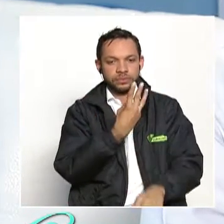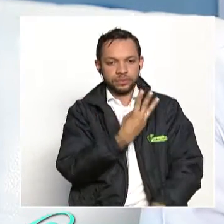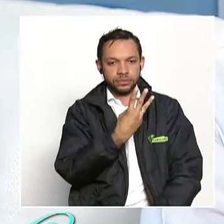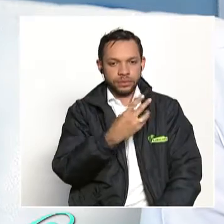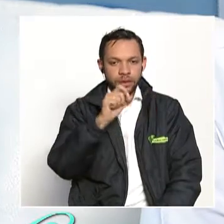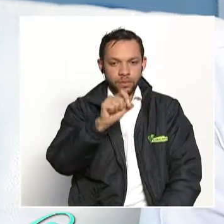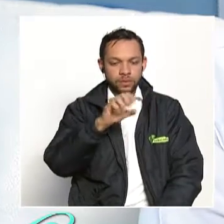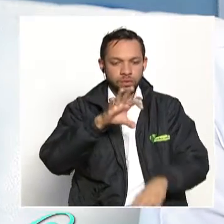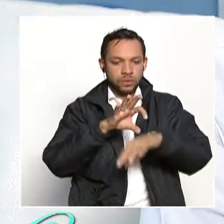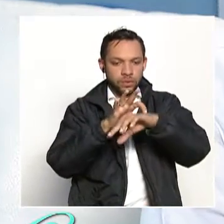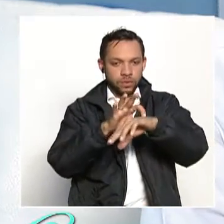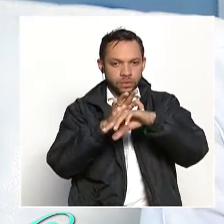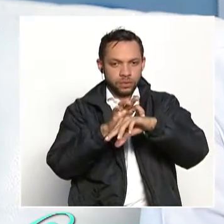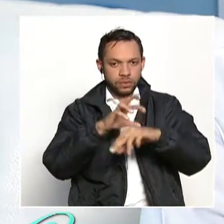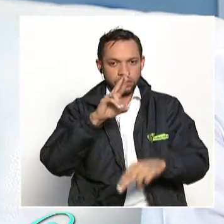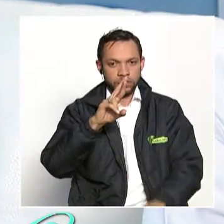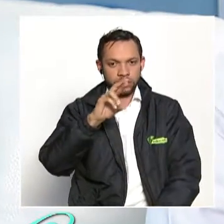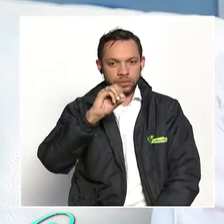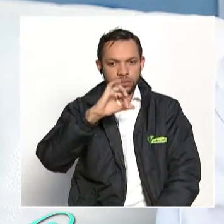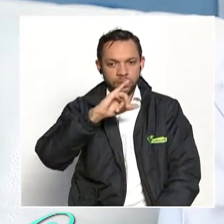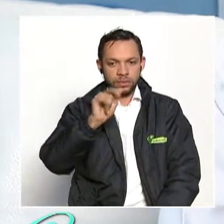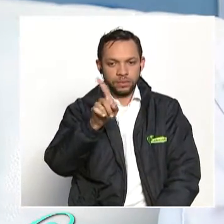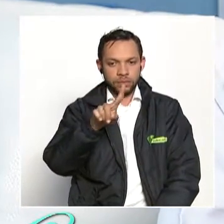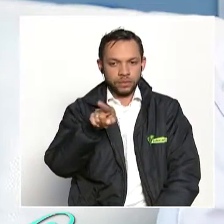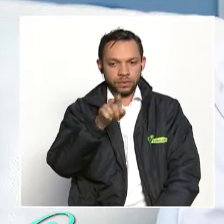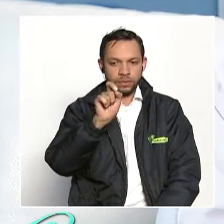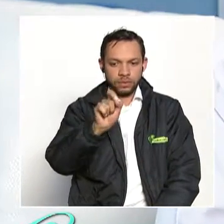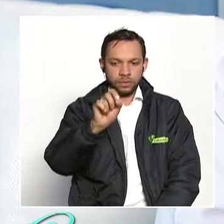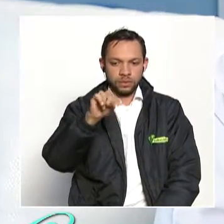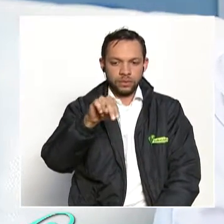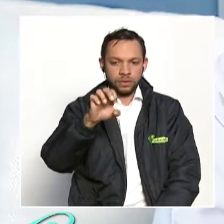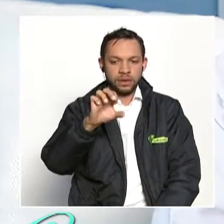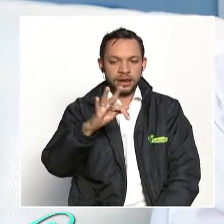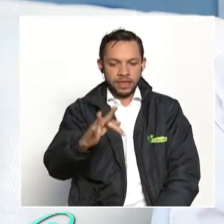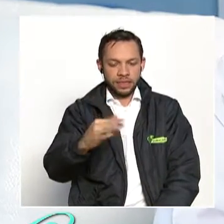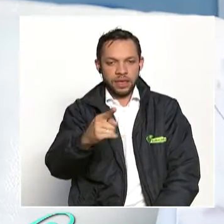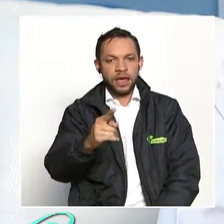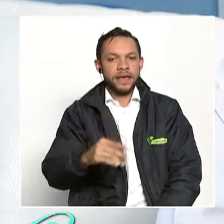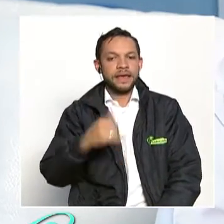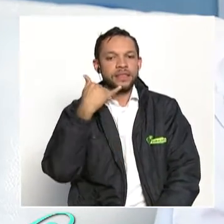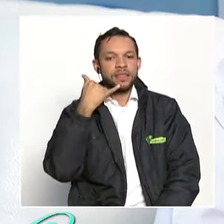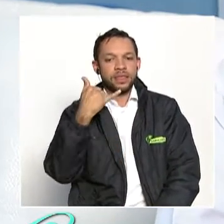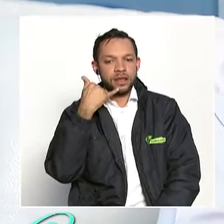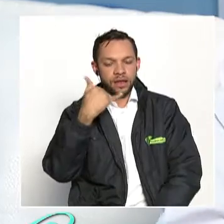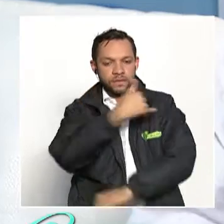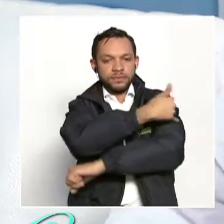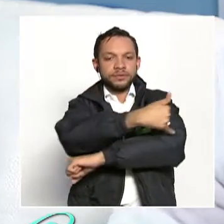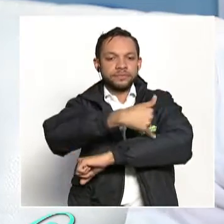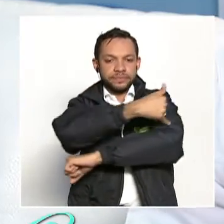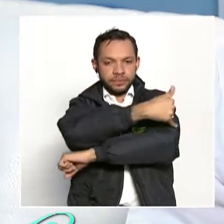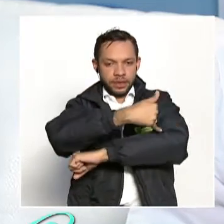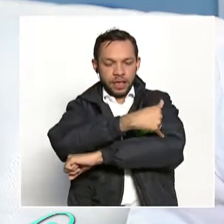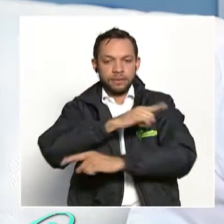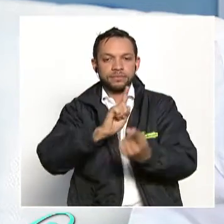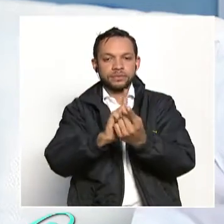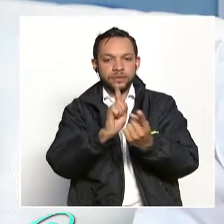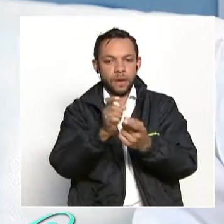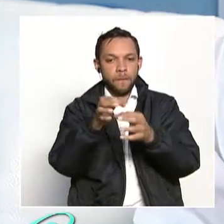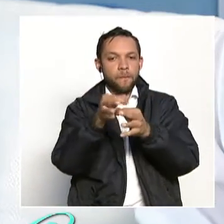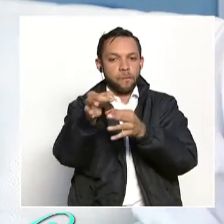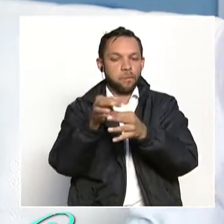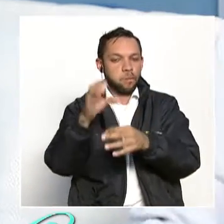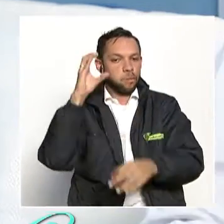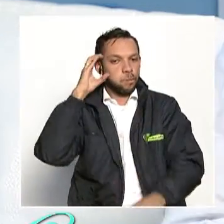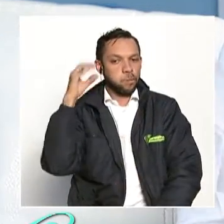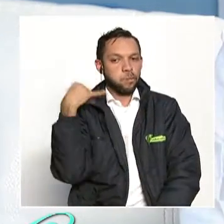www.doctorrojas.net podrán encontrar todos los sitios y ciudades y teléfonos donde pueden conseguir esta línea de medicamentos y los